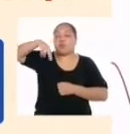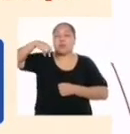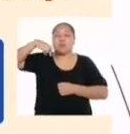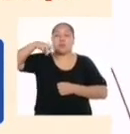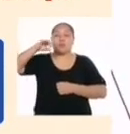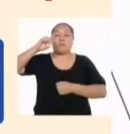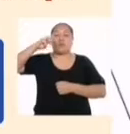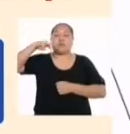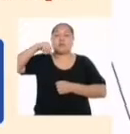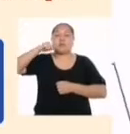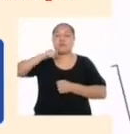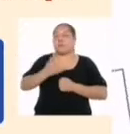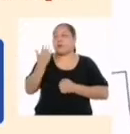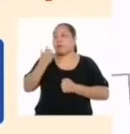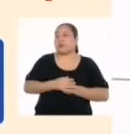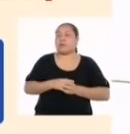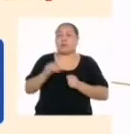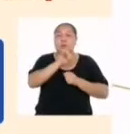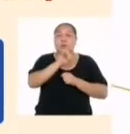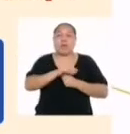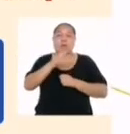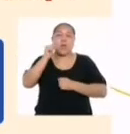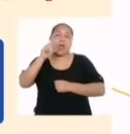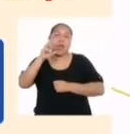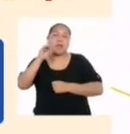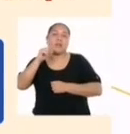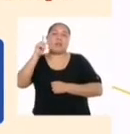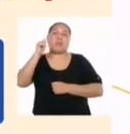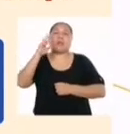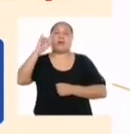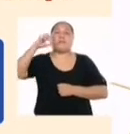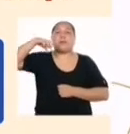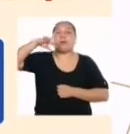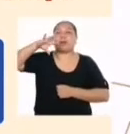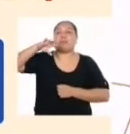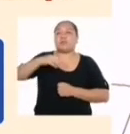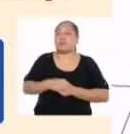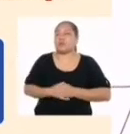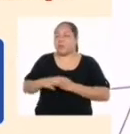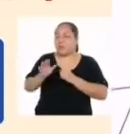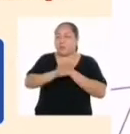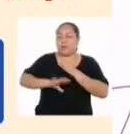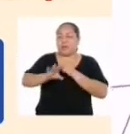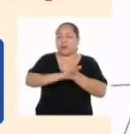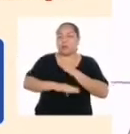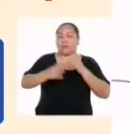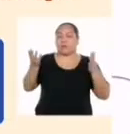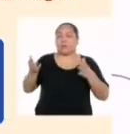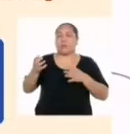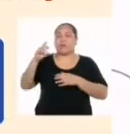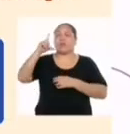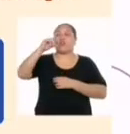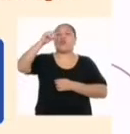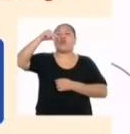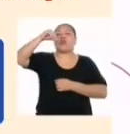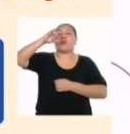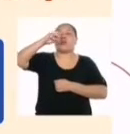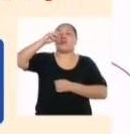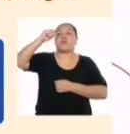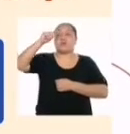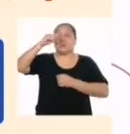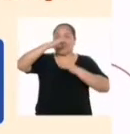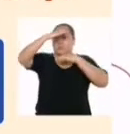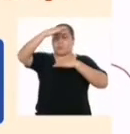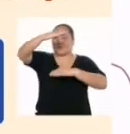trapezoidal recto será igual al área del trapecio, que es la base del prisma por la longitud o altura